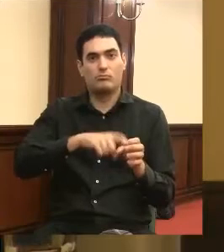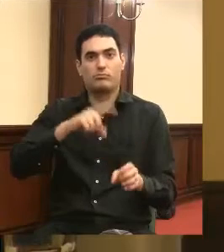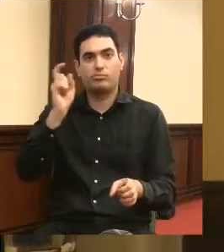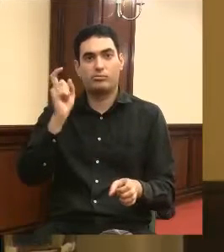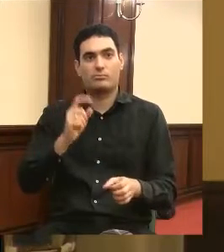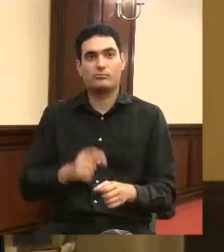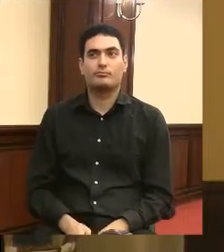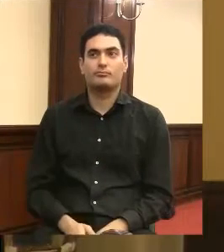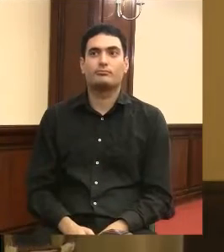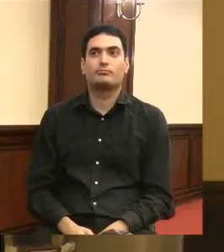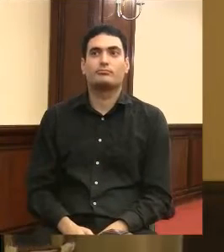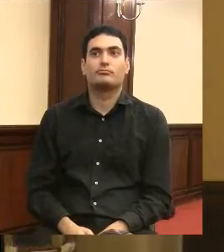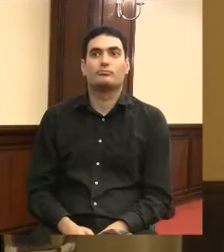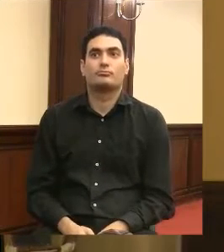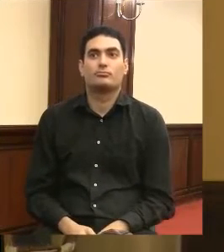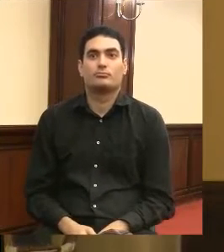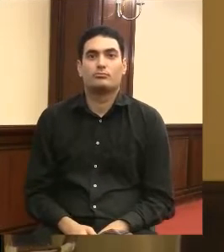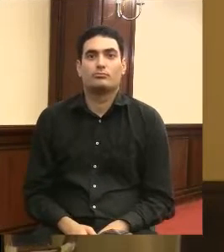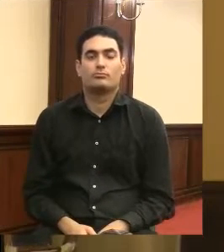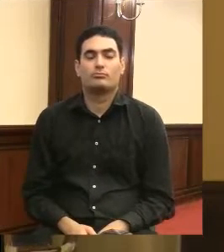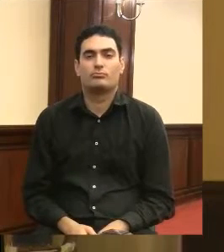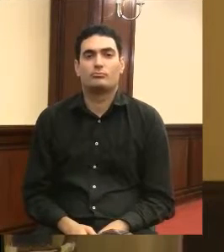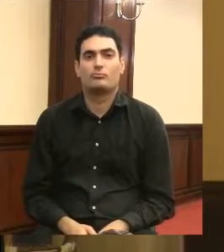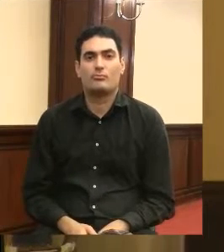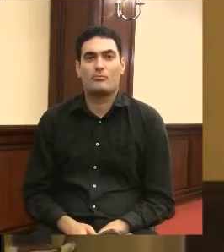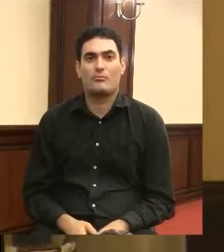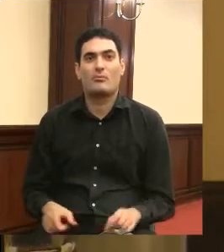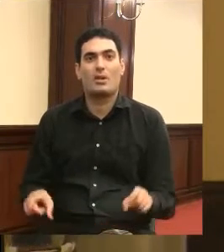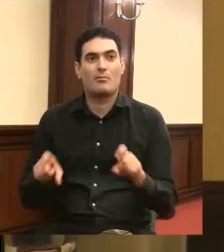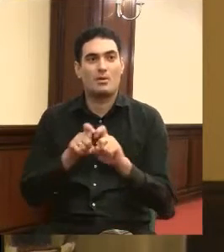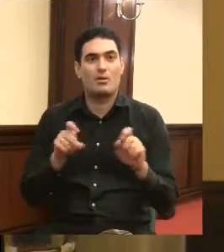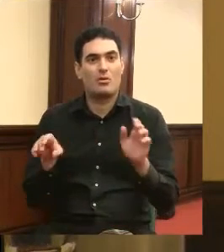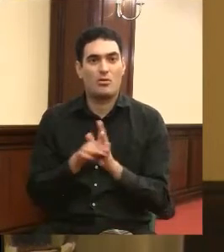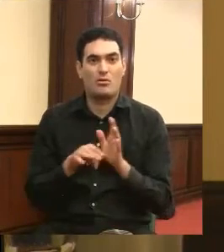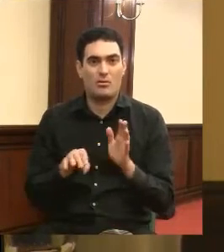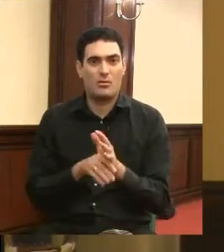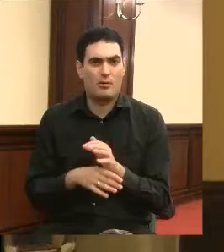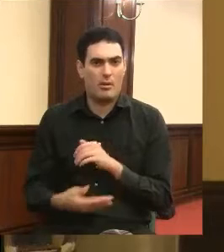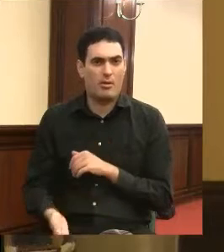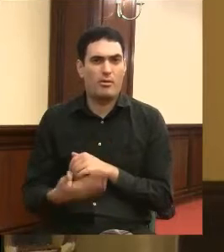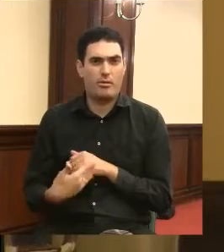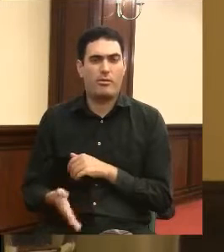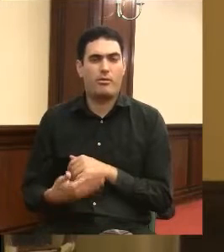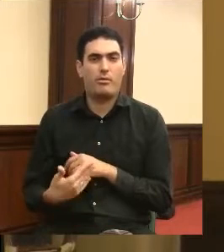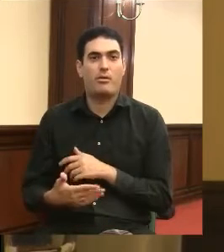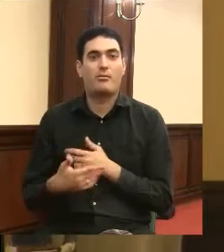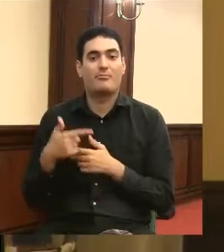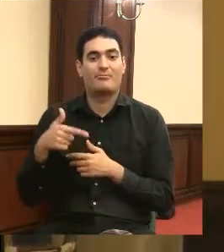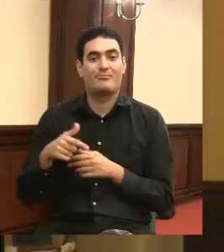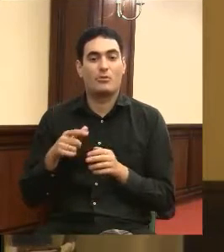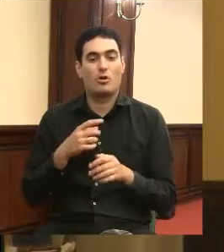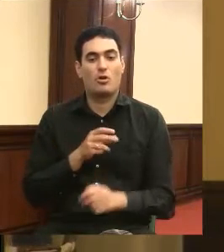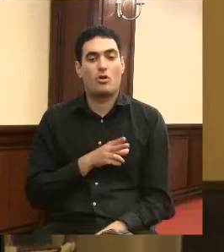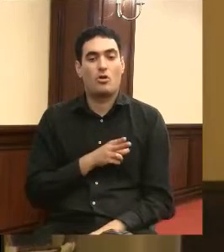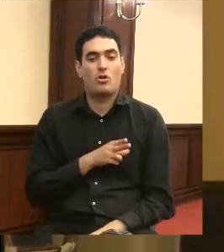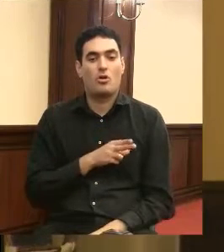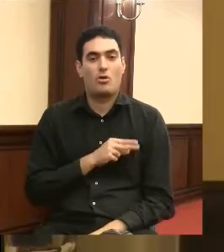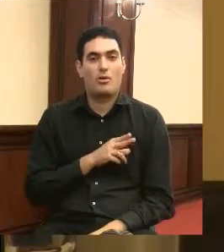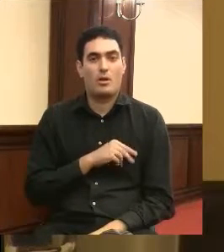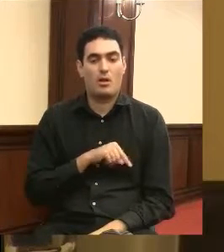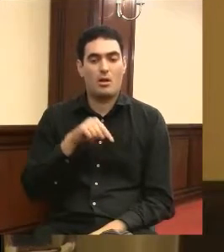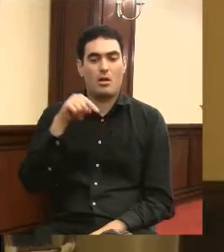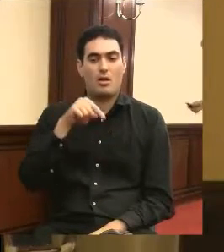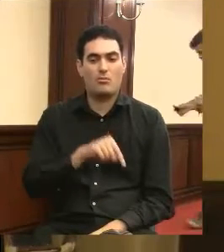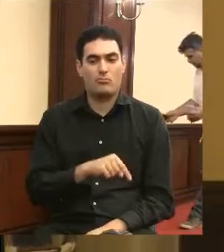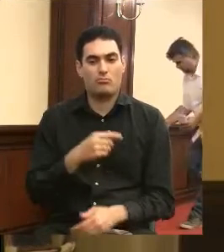de dichas instalaciones. Teniendo en cuenta las pésimas condiciones que ofrece la empresa a sus trabajadores en dicha negociación, desde